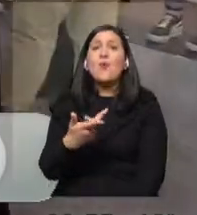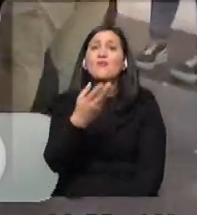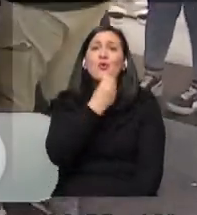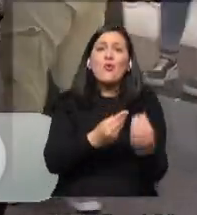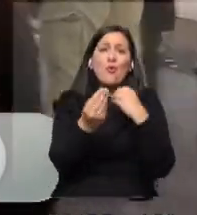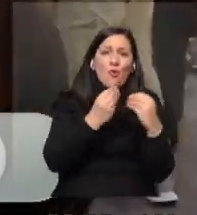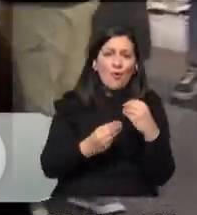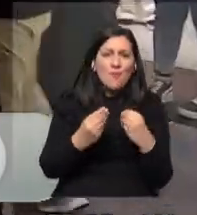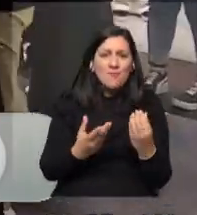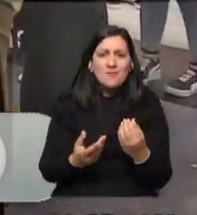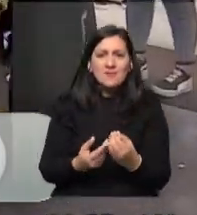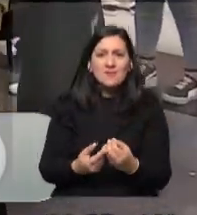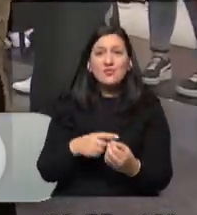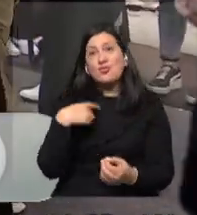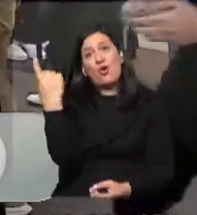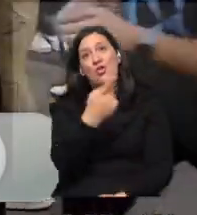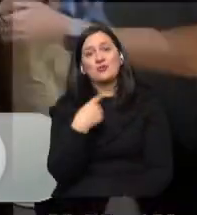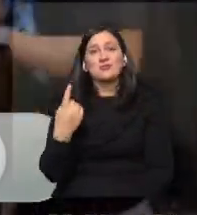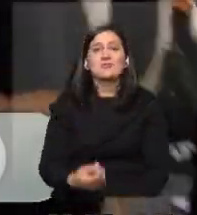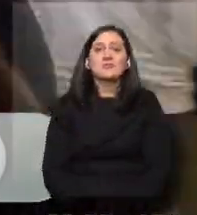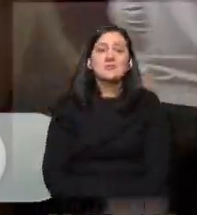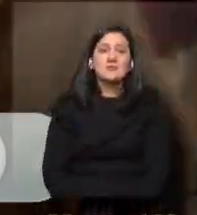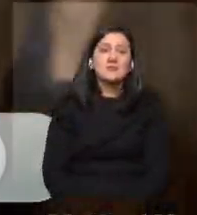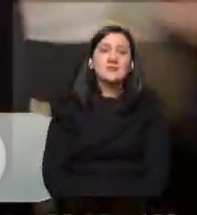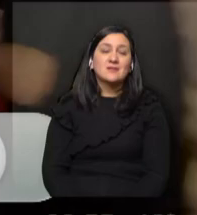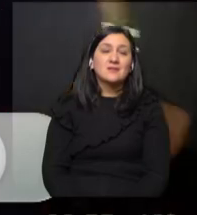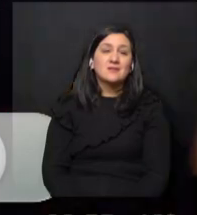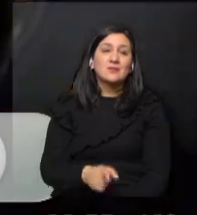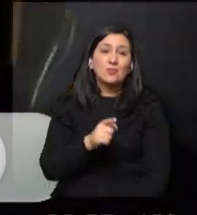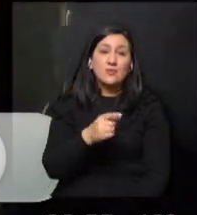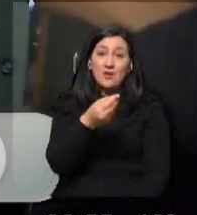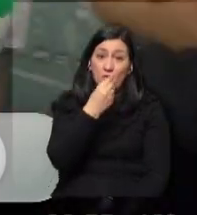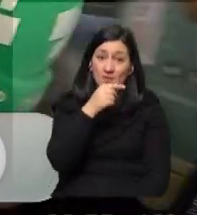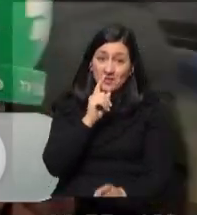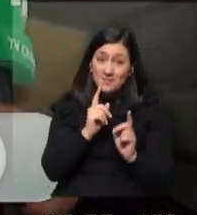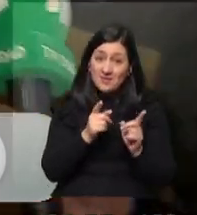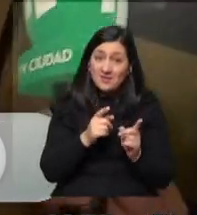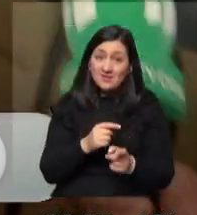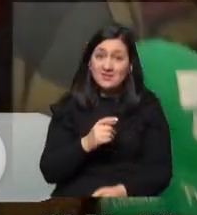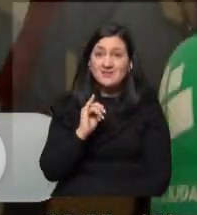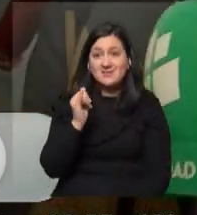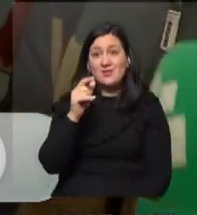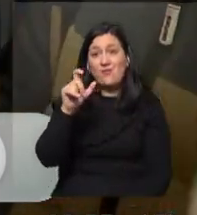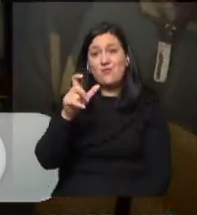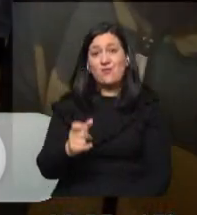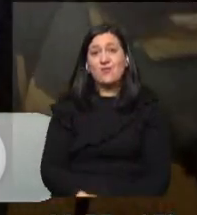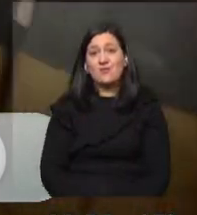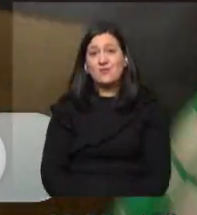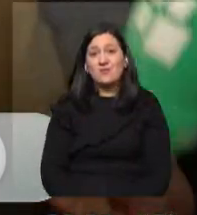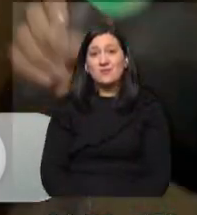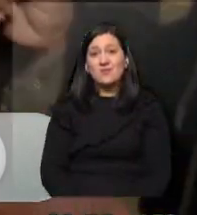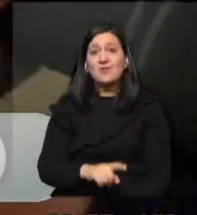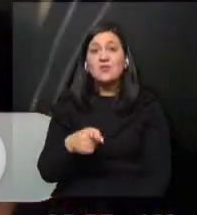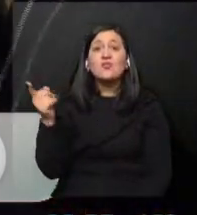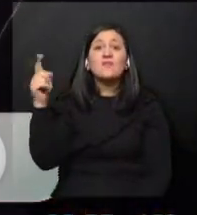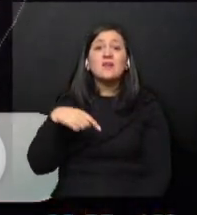de esta bolsa? ¿Cuántos son? De todos nosotros. Che, pará, ¿usted va a comer de esta bolsa también o no? Por supuesto. Mire usted, ¿de dónde